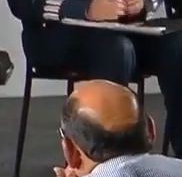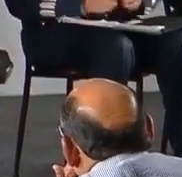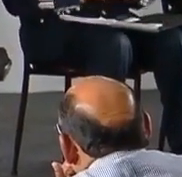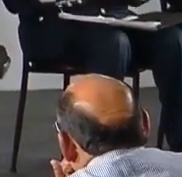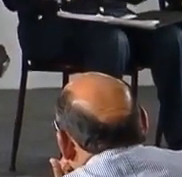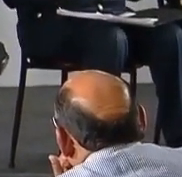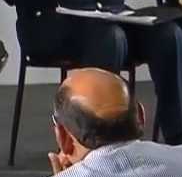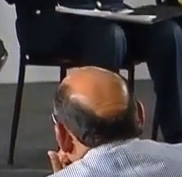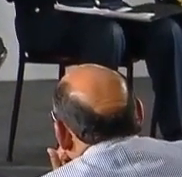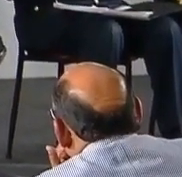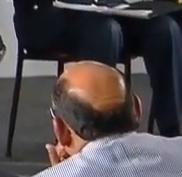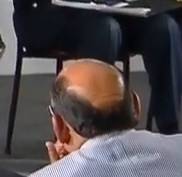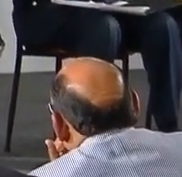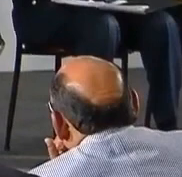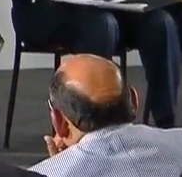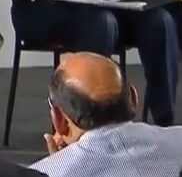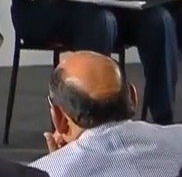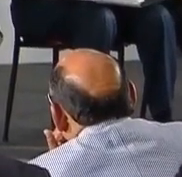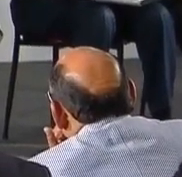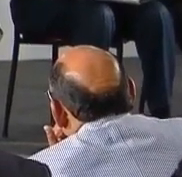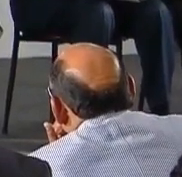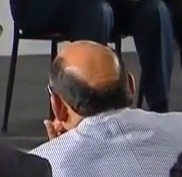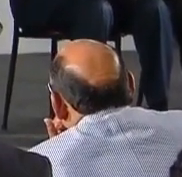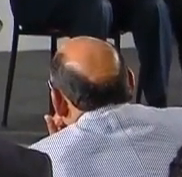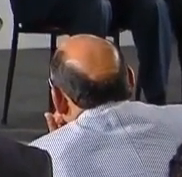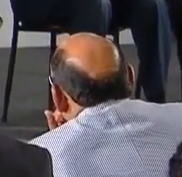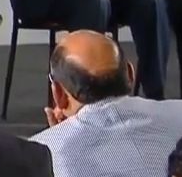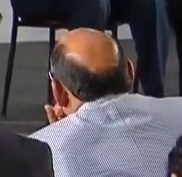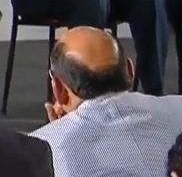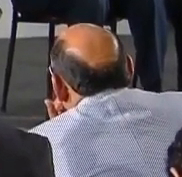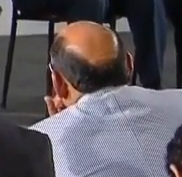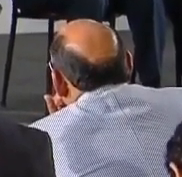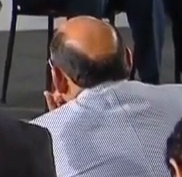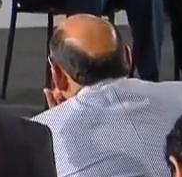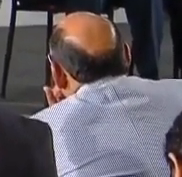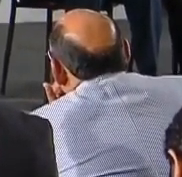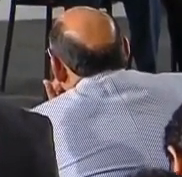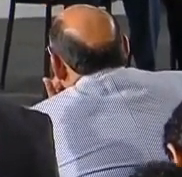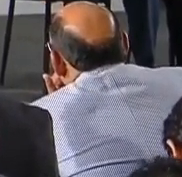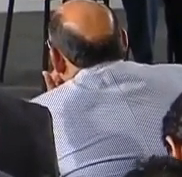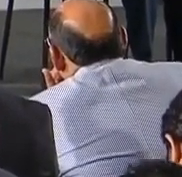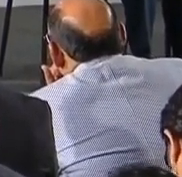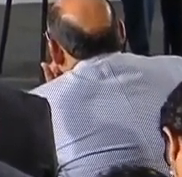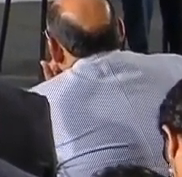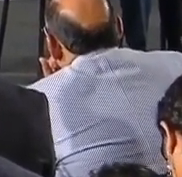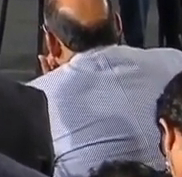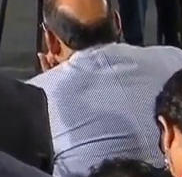y con zedillo en el primer año